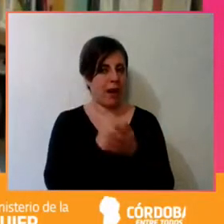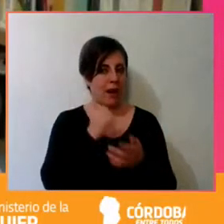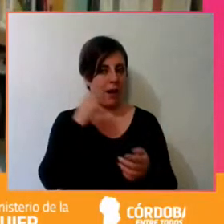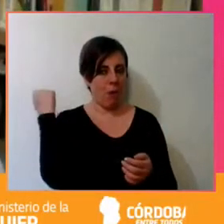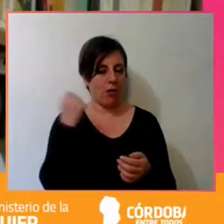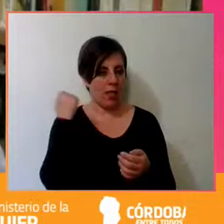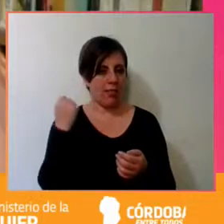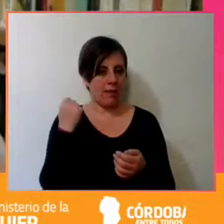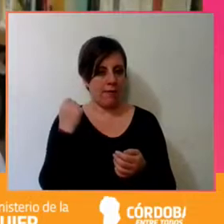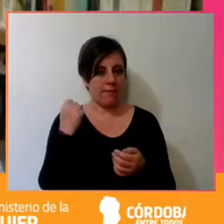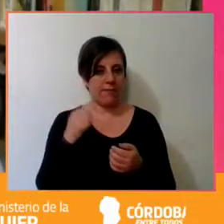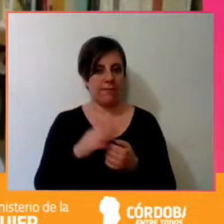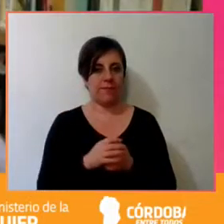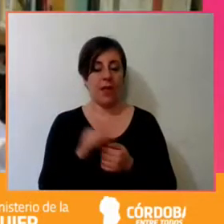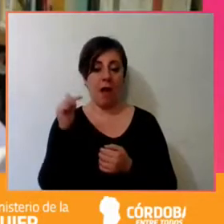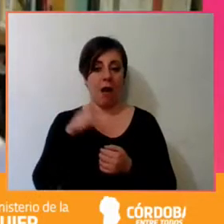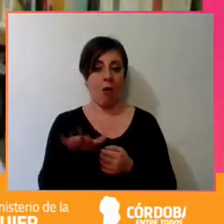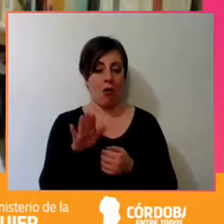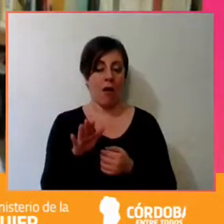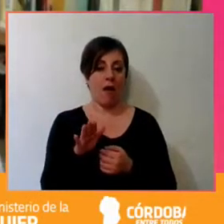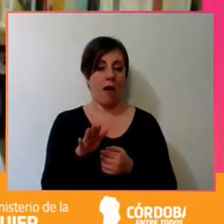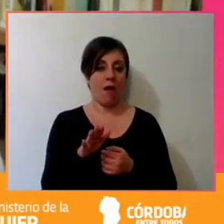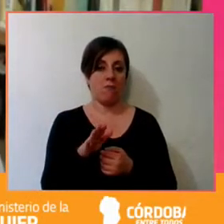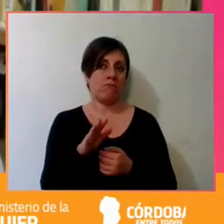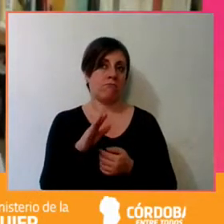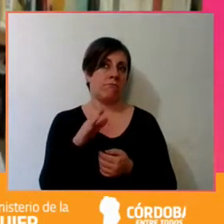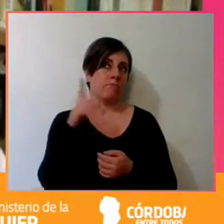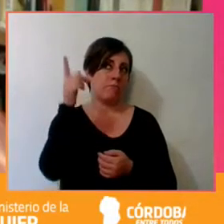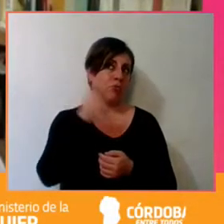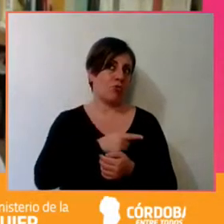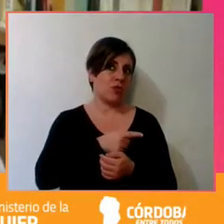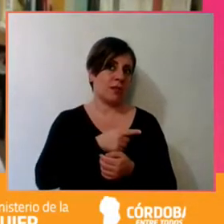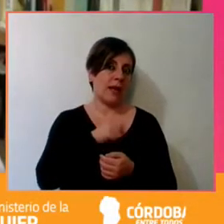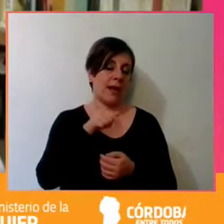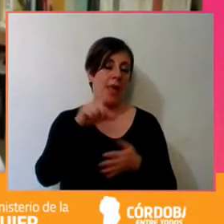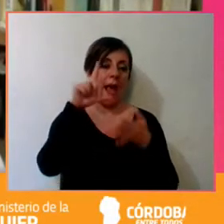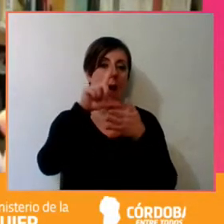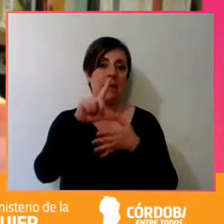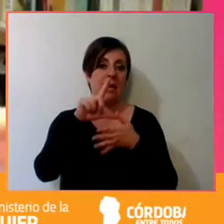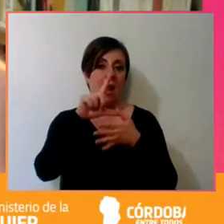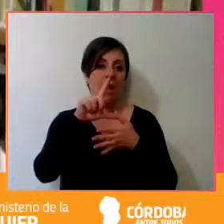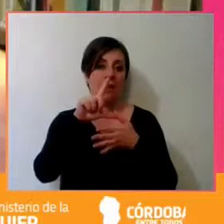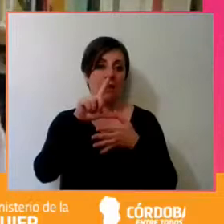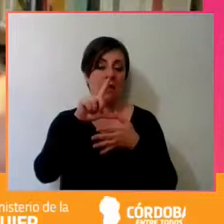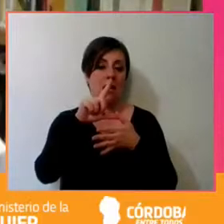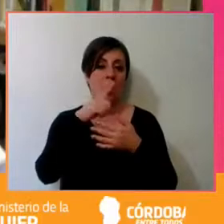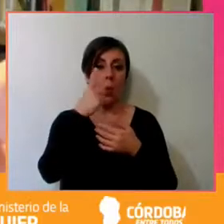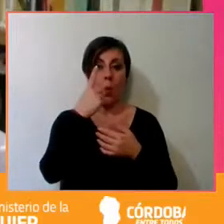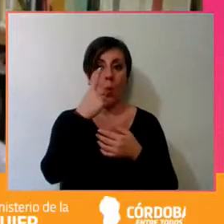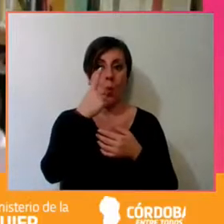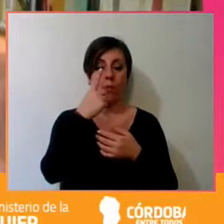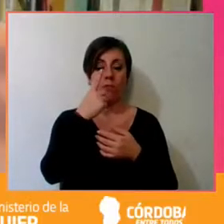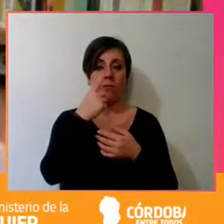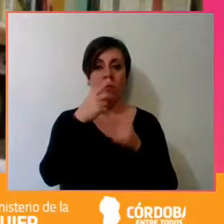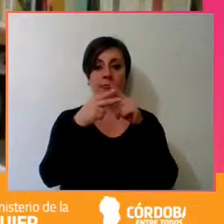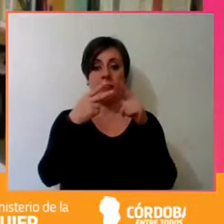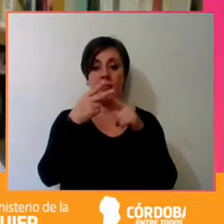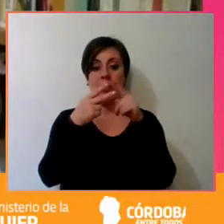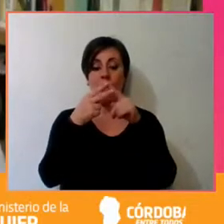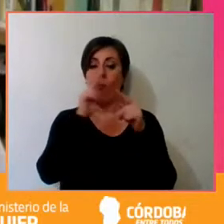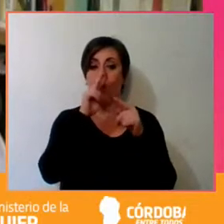sea, ahora en promedio, en América Latina, una de cada dos mujeres